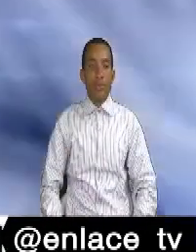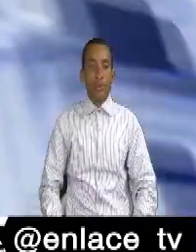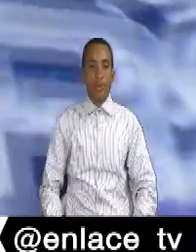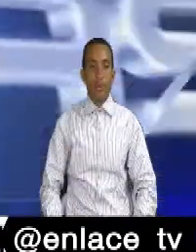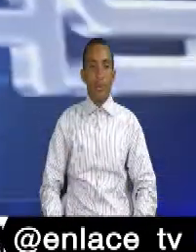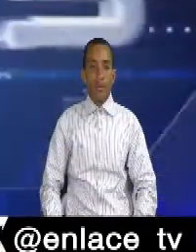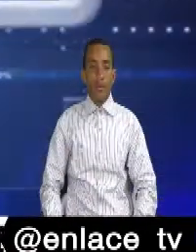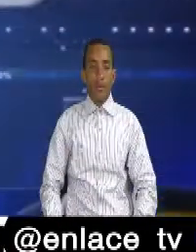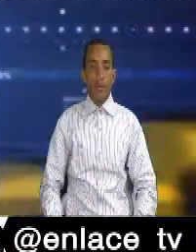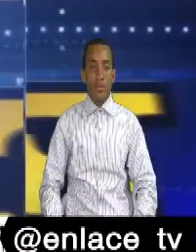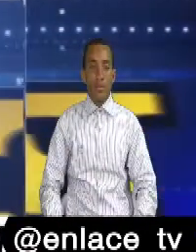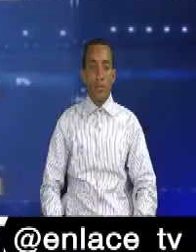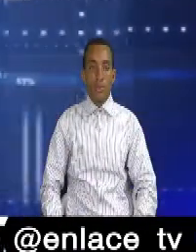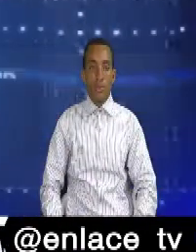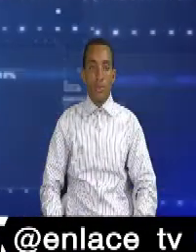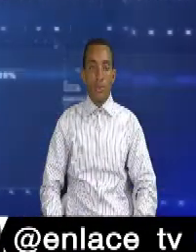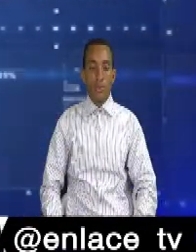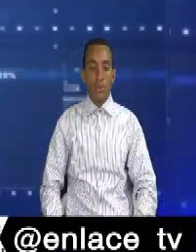Terminals.